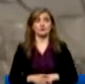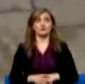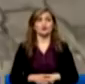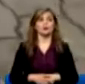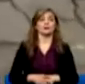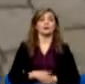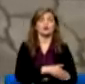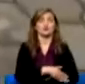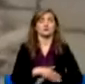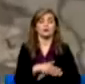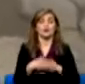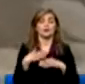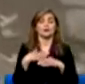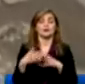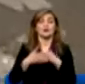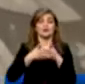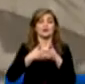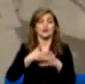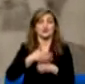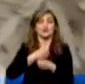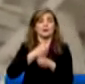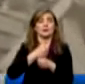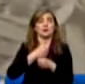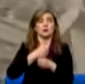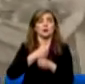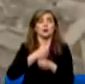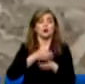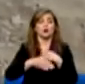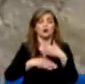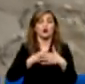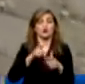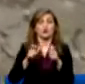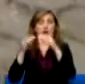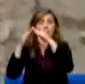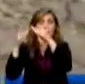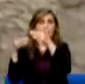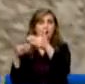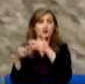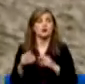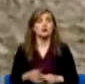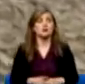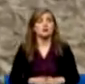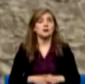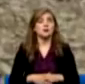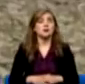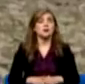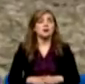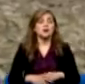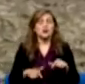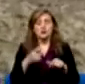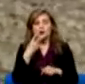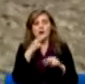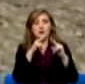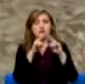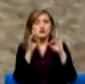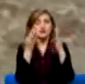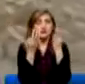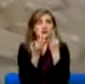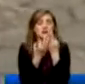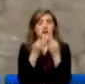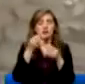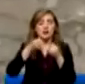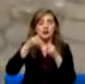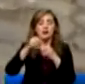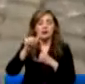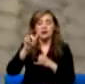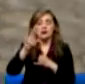está cerrada para precautelar la seguridad de todos los vecinos. Vamos por este lado a conocer a la familia Armas, que es